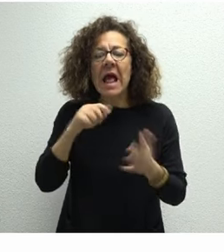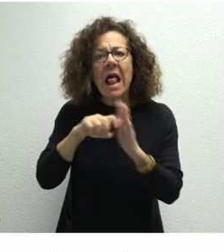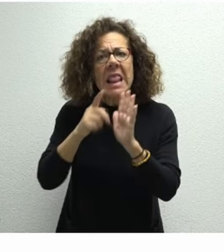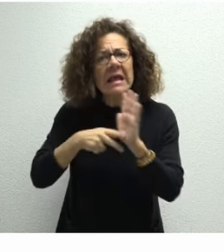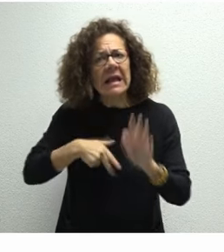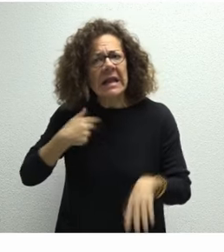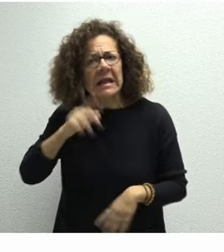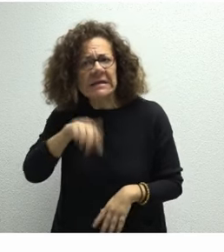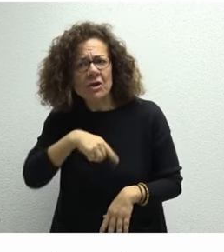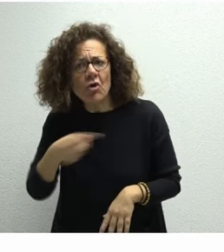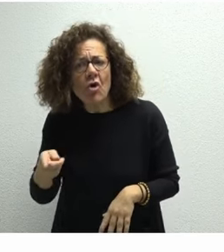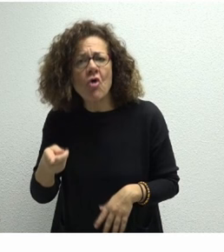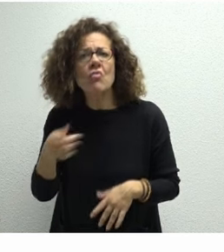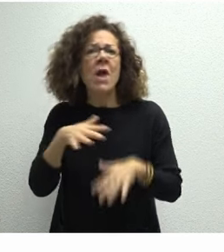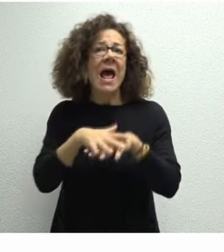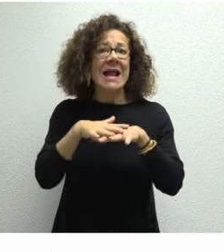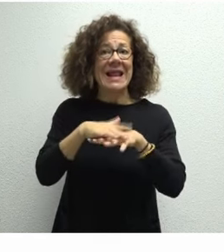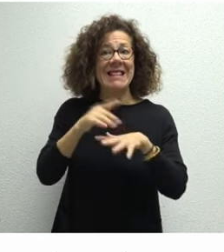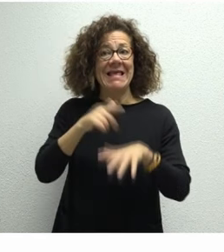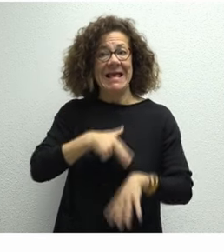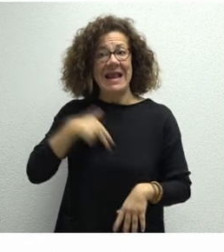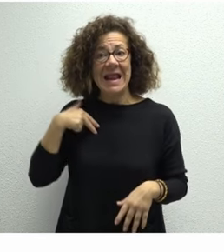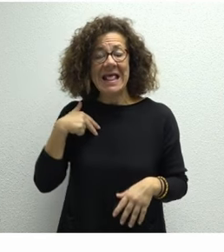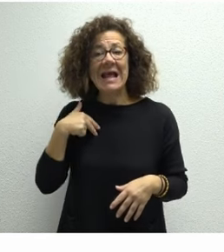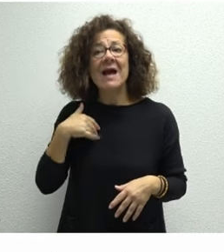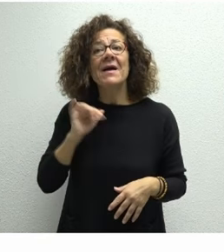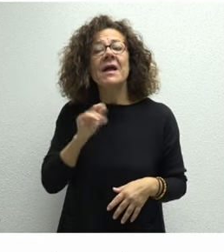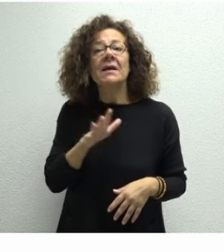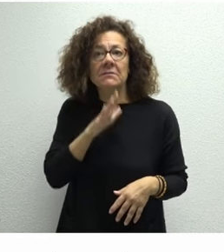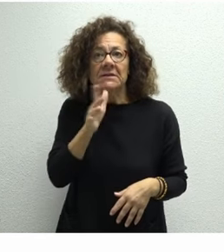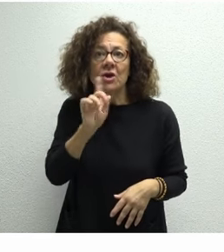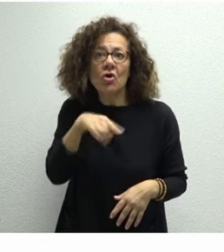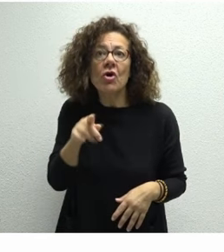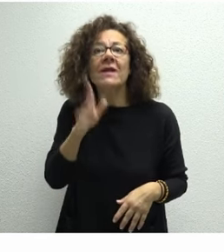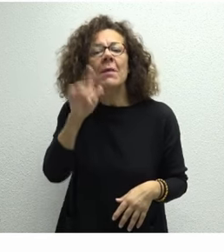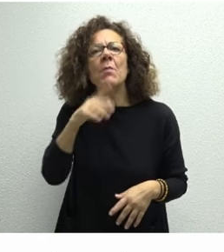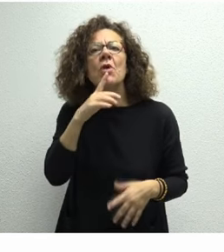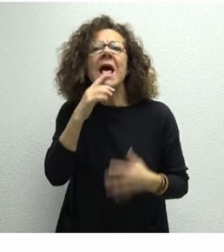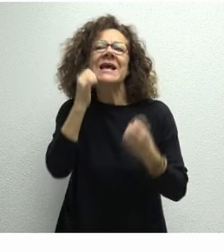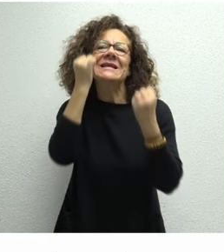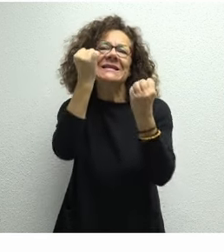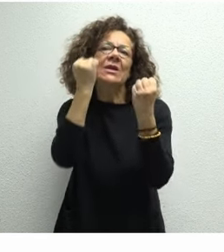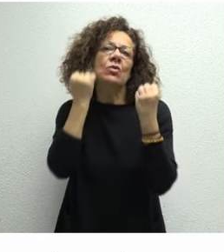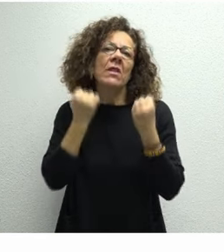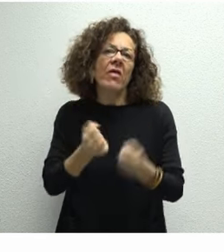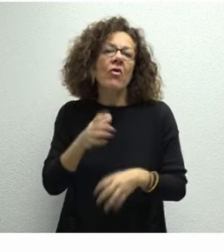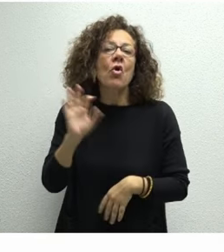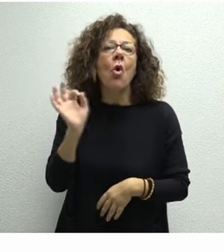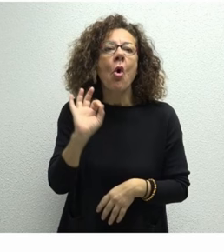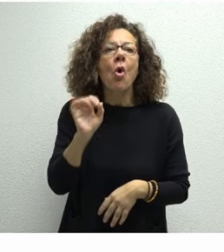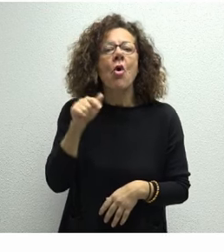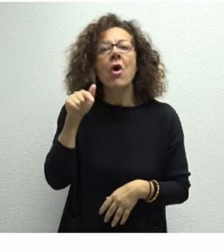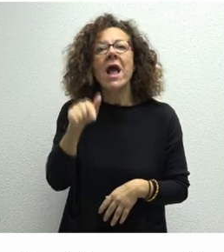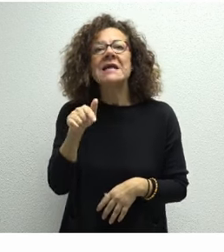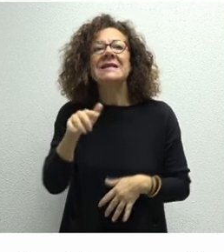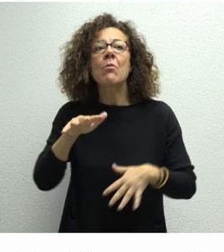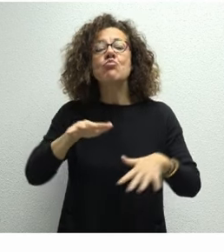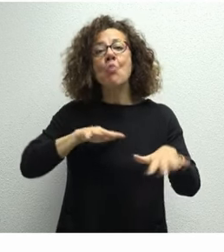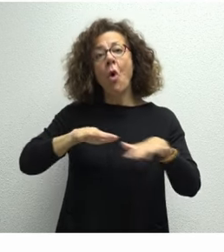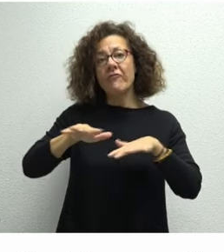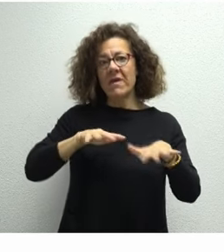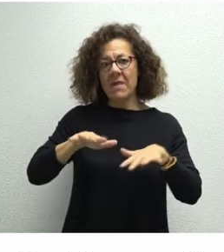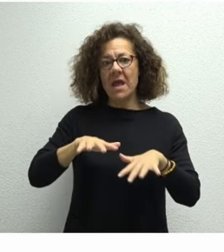hablaré algo de eso a tenor de los resultados y por no de la institucionalización O ese movimiento